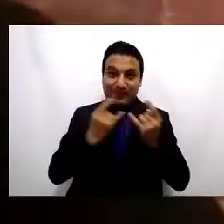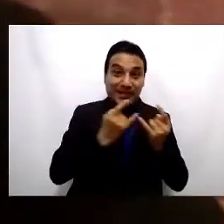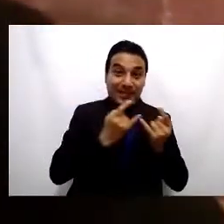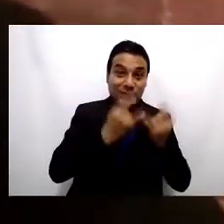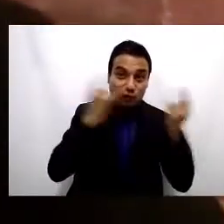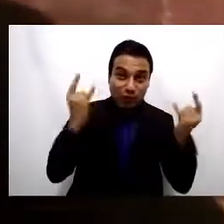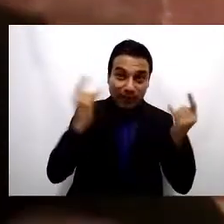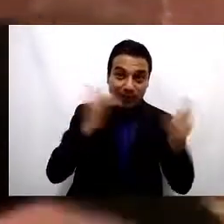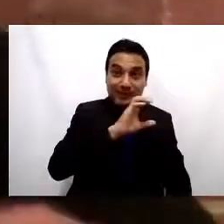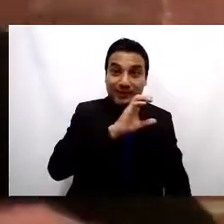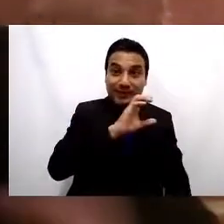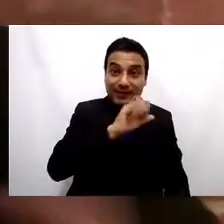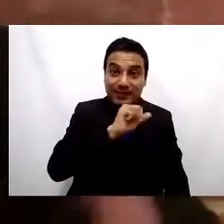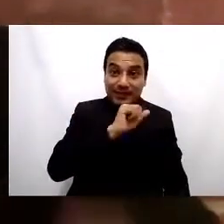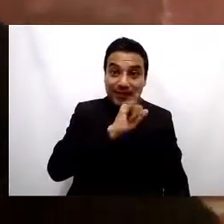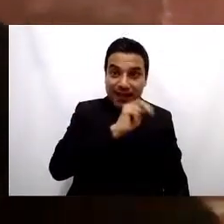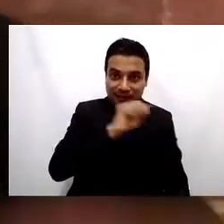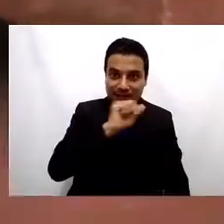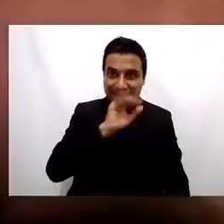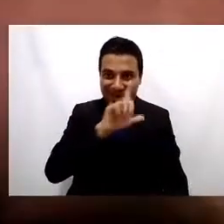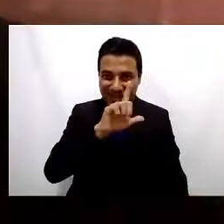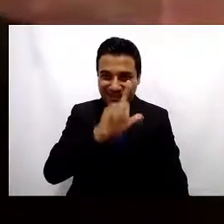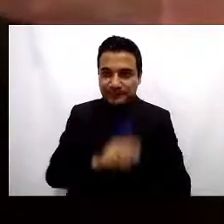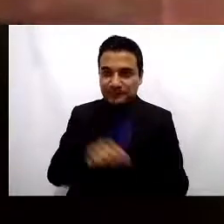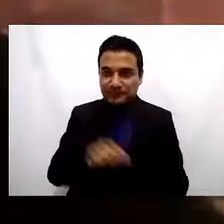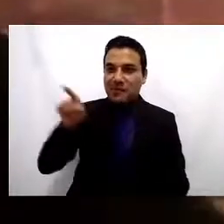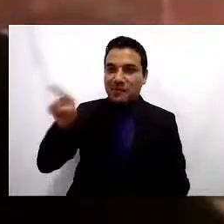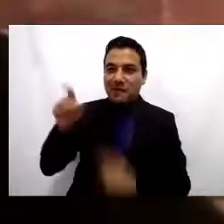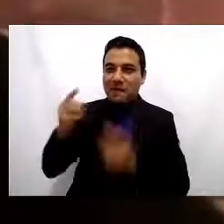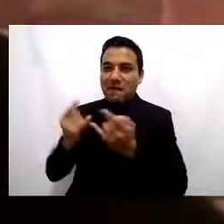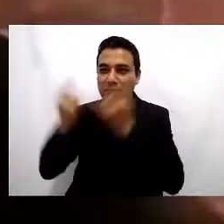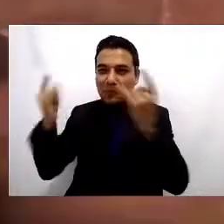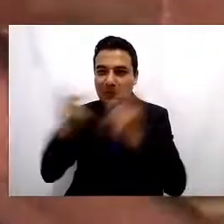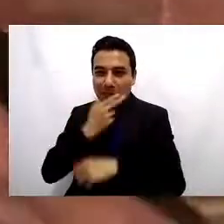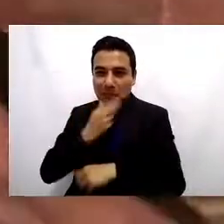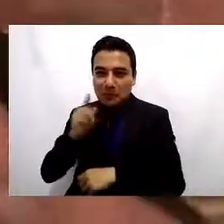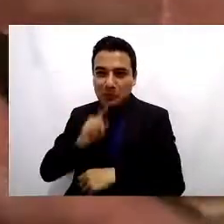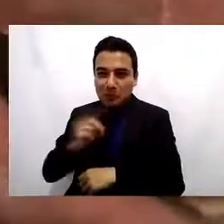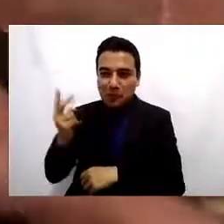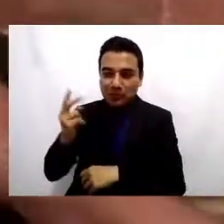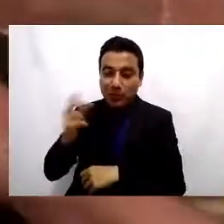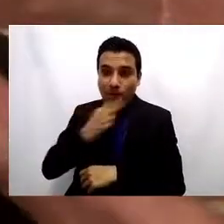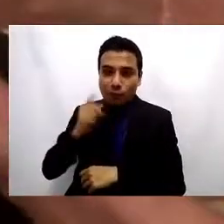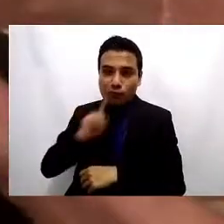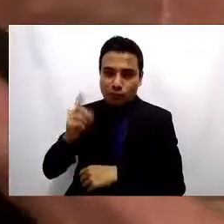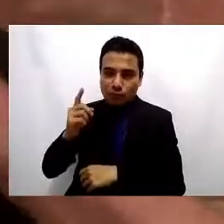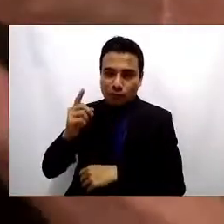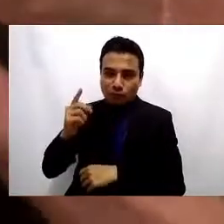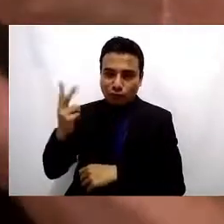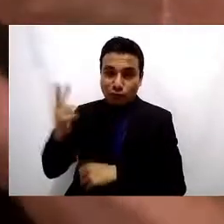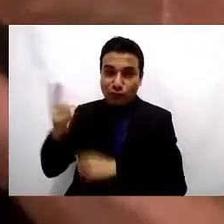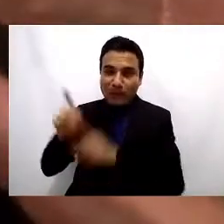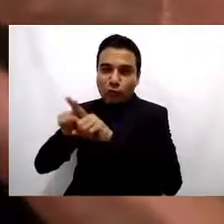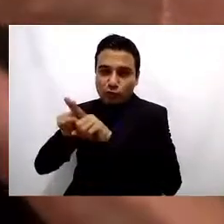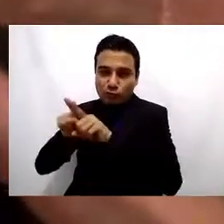dos hermanos melancólicos que conviven en un loteo fracasado. Esa disociación, esa relación entre dos